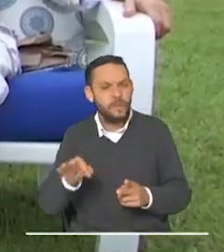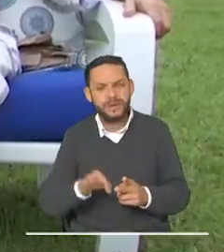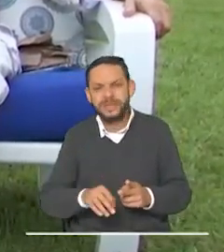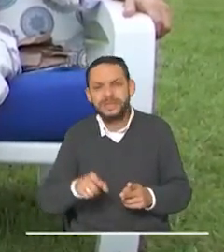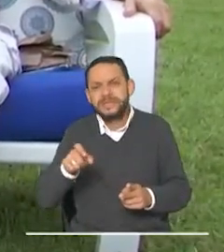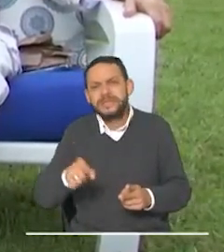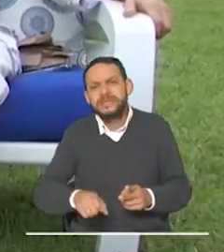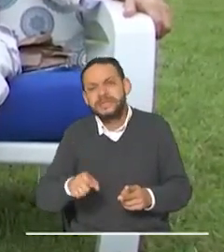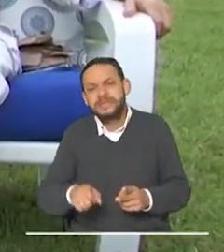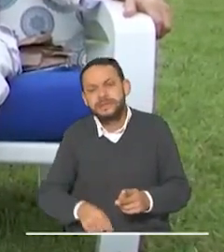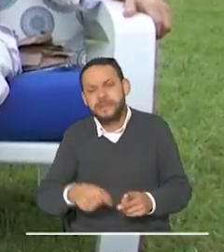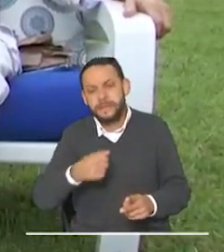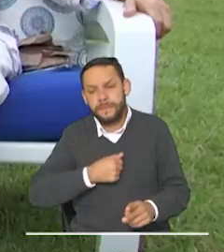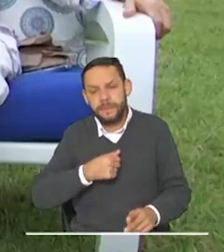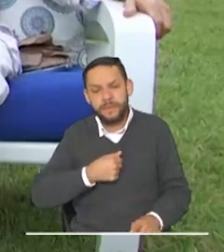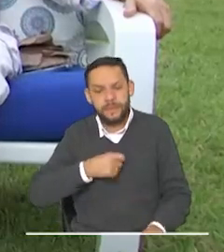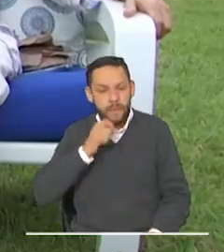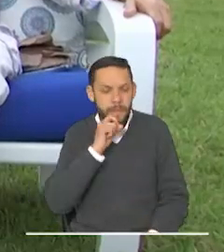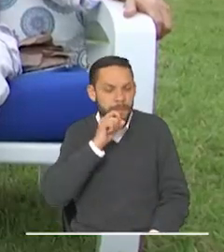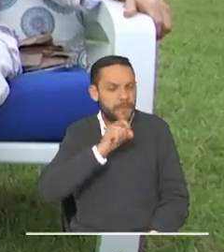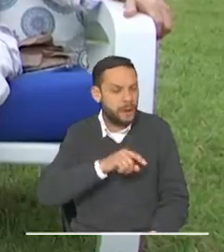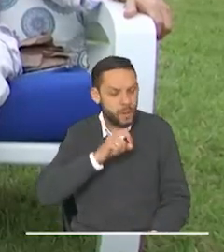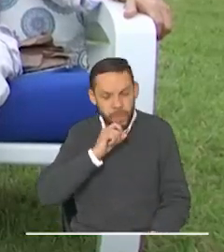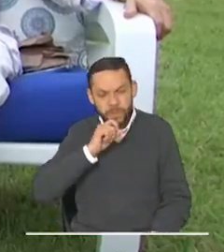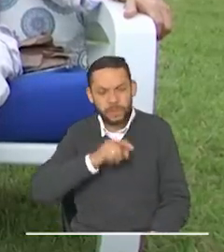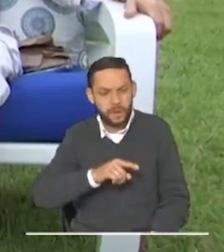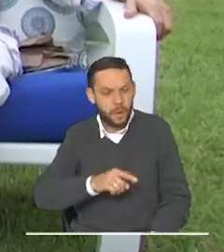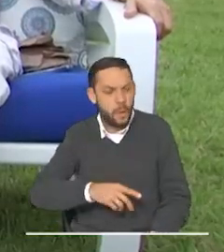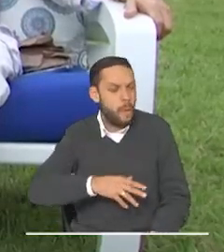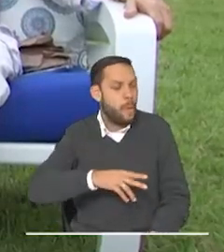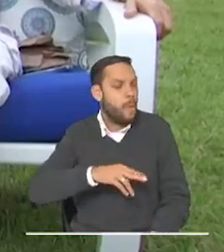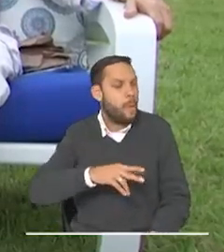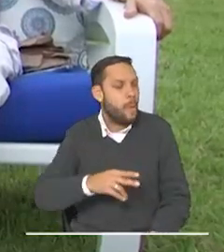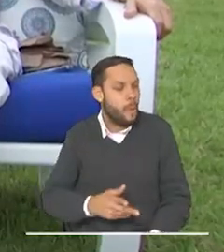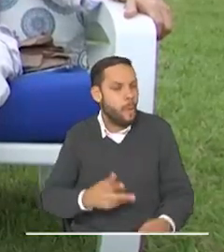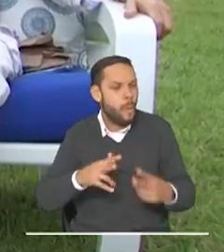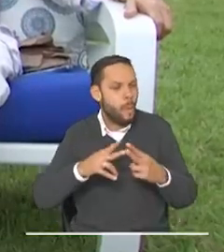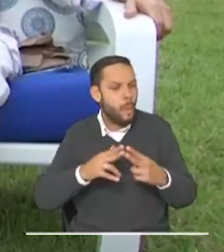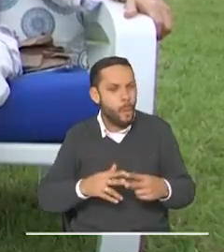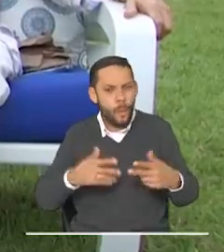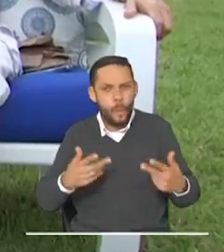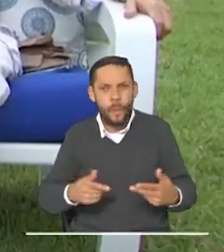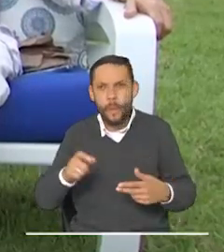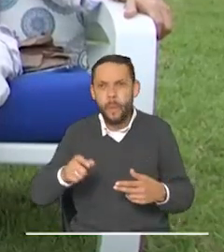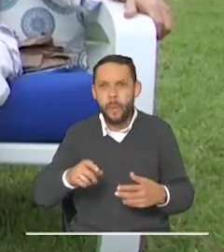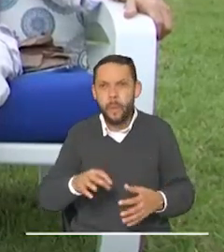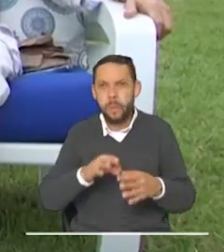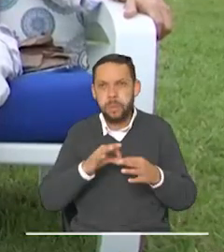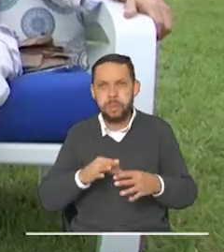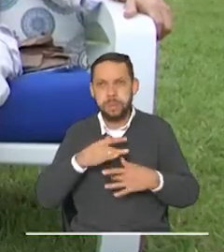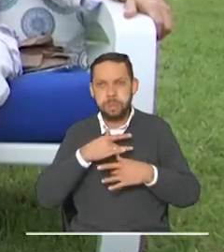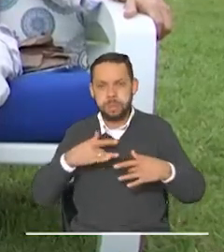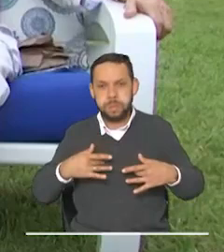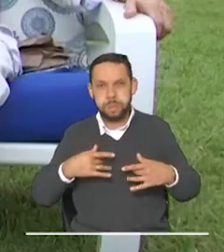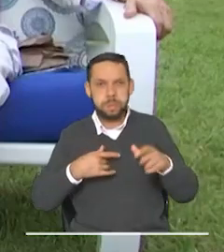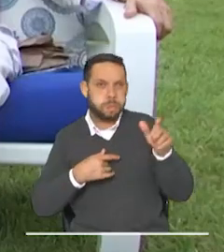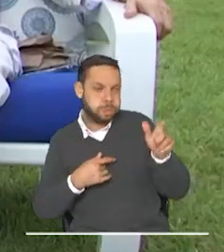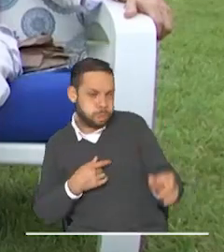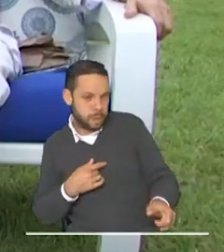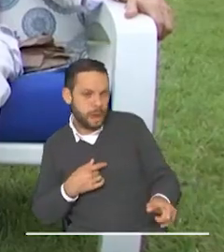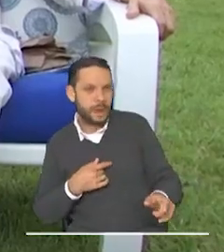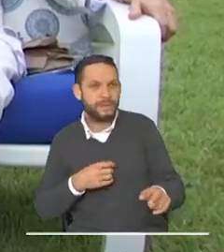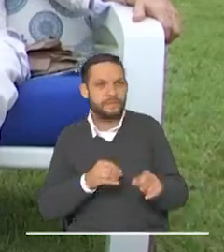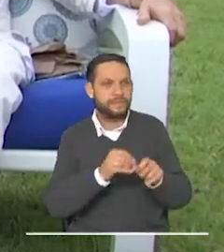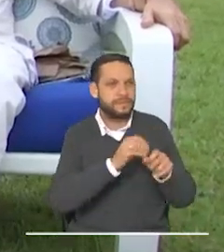hacernos preguntas casi que confrontarnos frente a esas necesidades humanas que están correlacionadas con la Salud Mental Jorge claro la